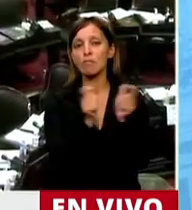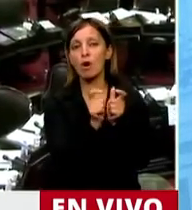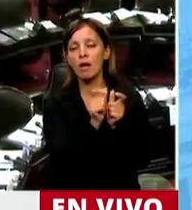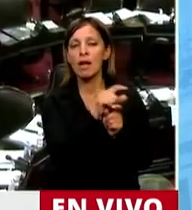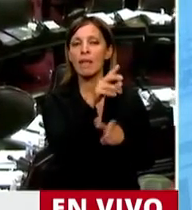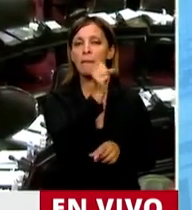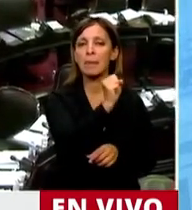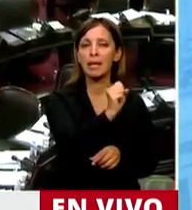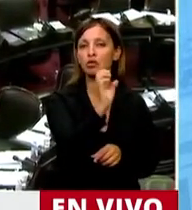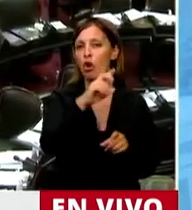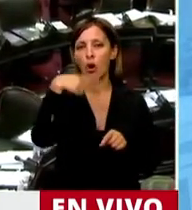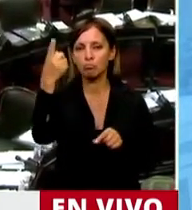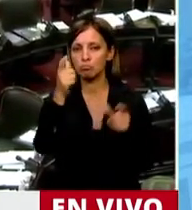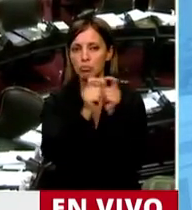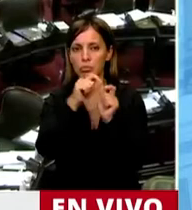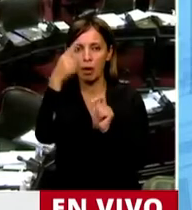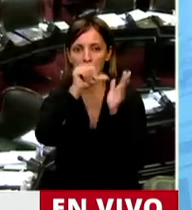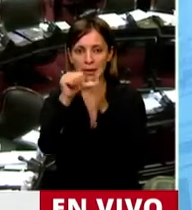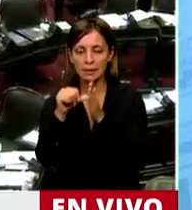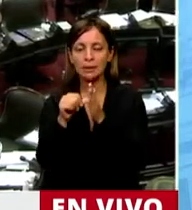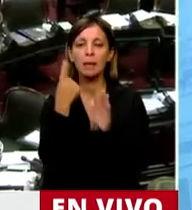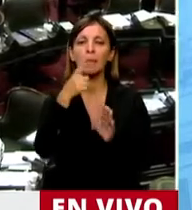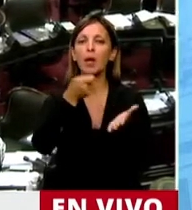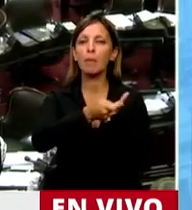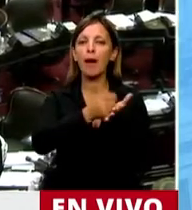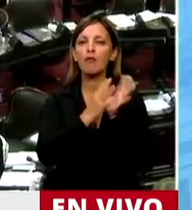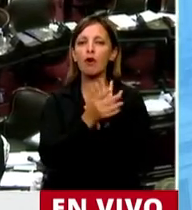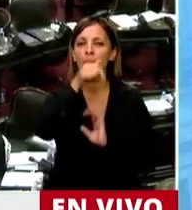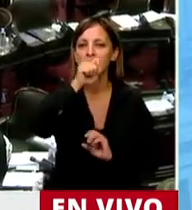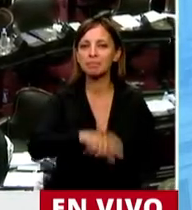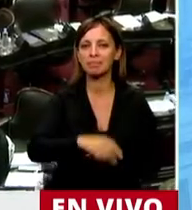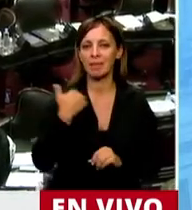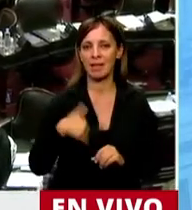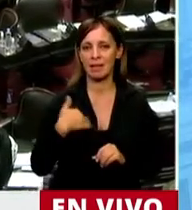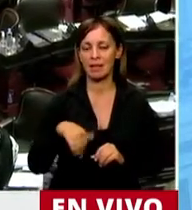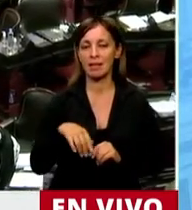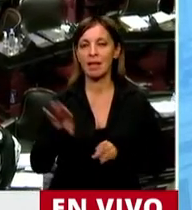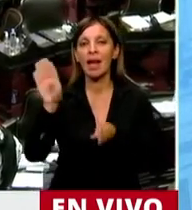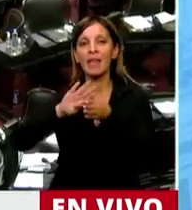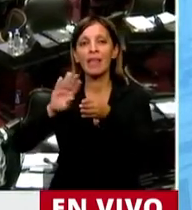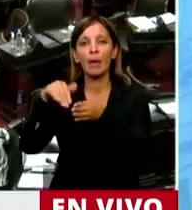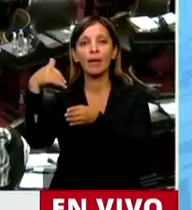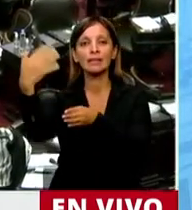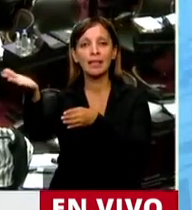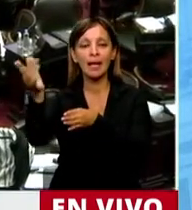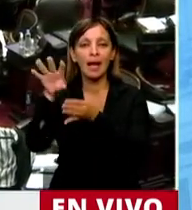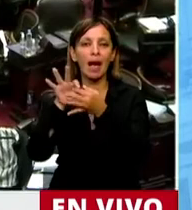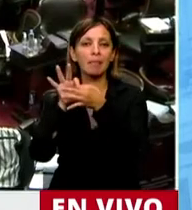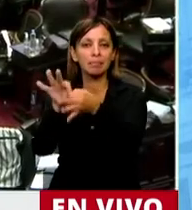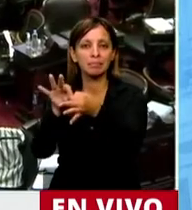moneda extranjera, pero el pago se realiza en la República Argentina. Y la deuda externa, la que se toma por lo general con